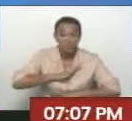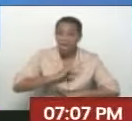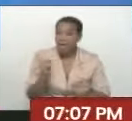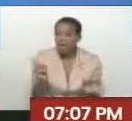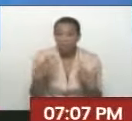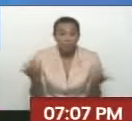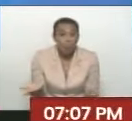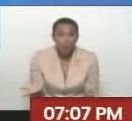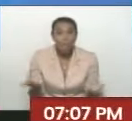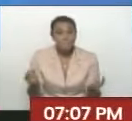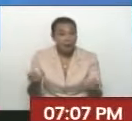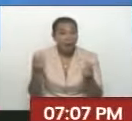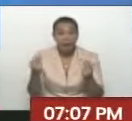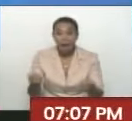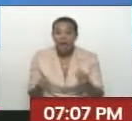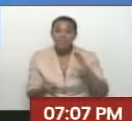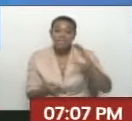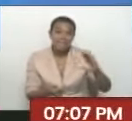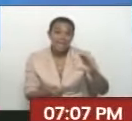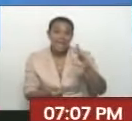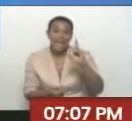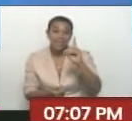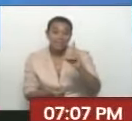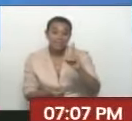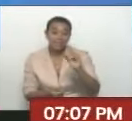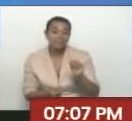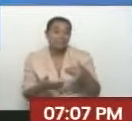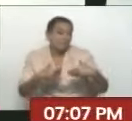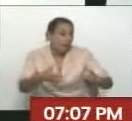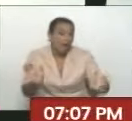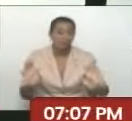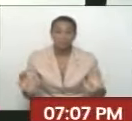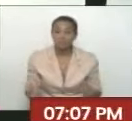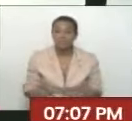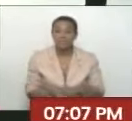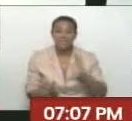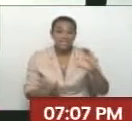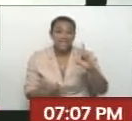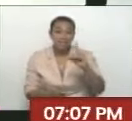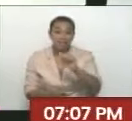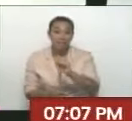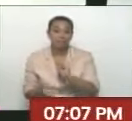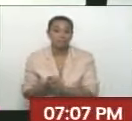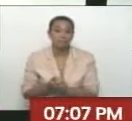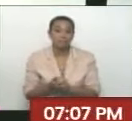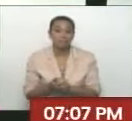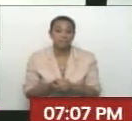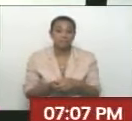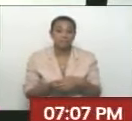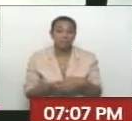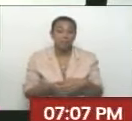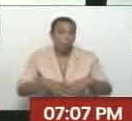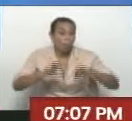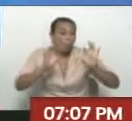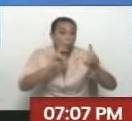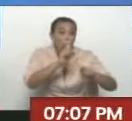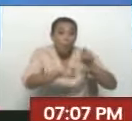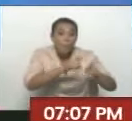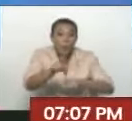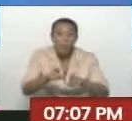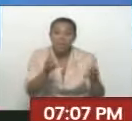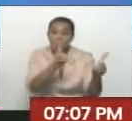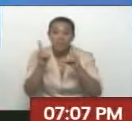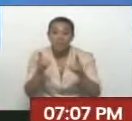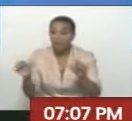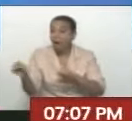yo digo que vamos con el método CDA, CDA, el método de consulta, debate